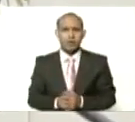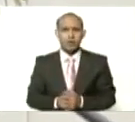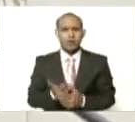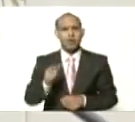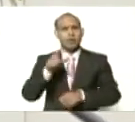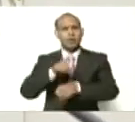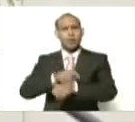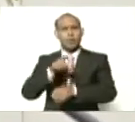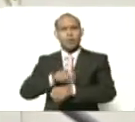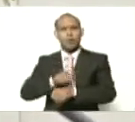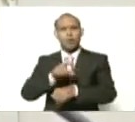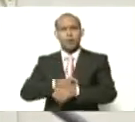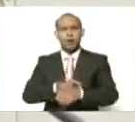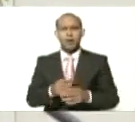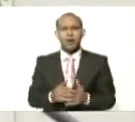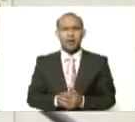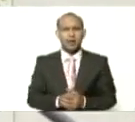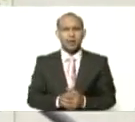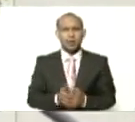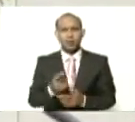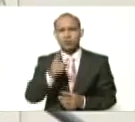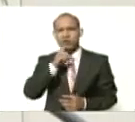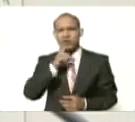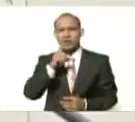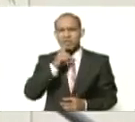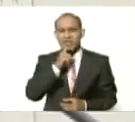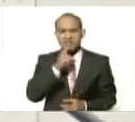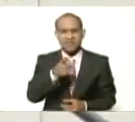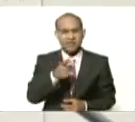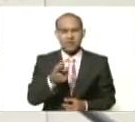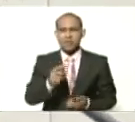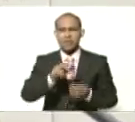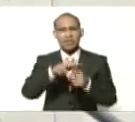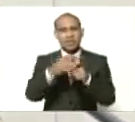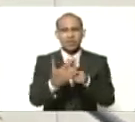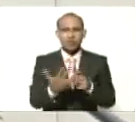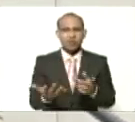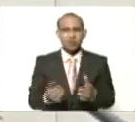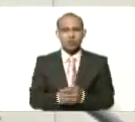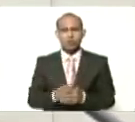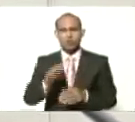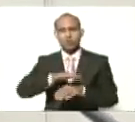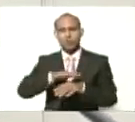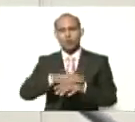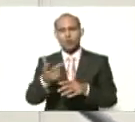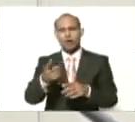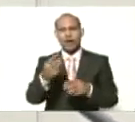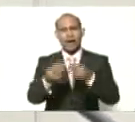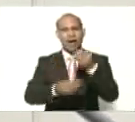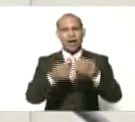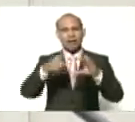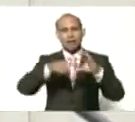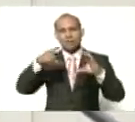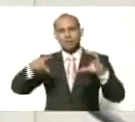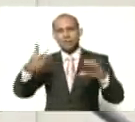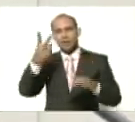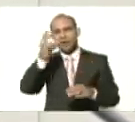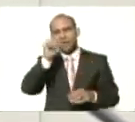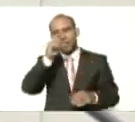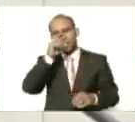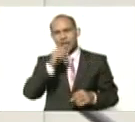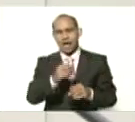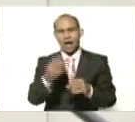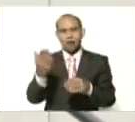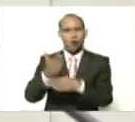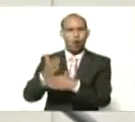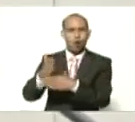momento donde una coyuntura compleja y difícil nos lleva a hacer balance de 20 años de